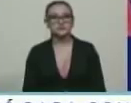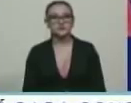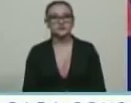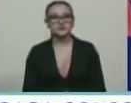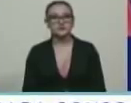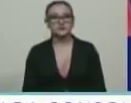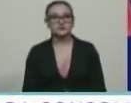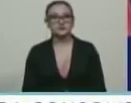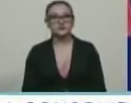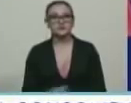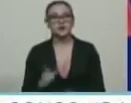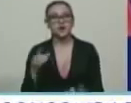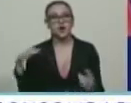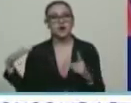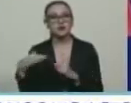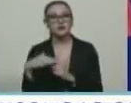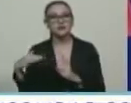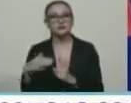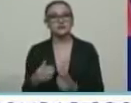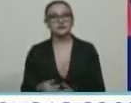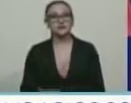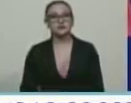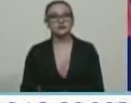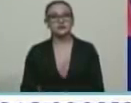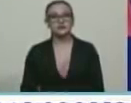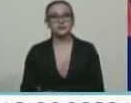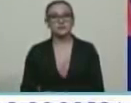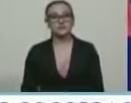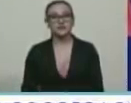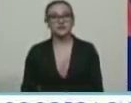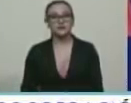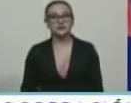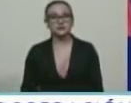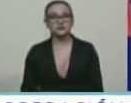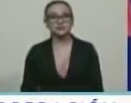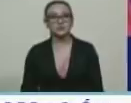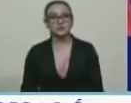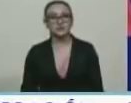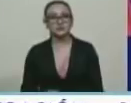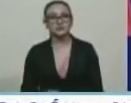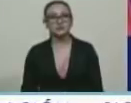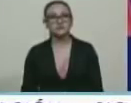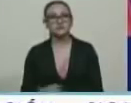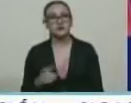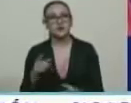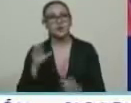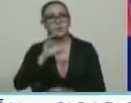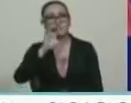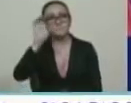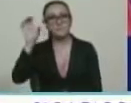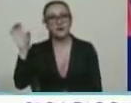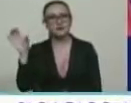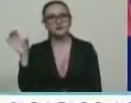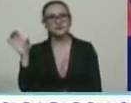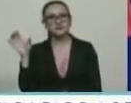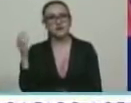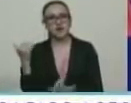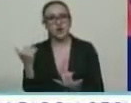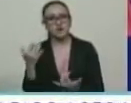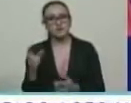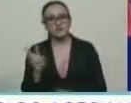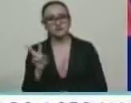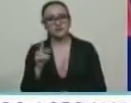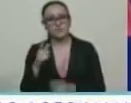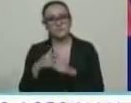Los ataques manipulativos de determinados países y sabotajes de algunos países se está sometiendo Venezuela,